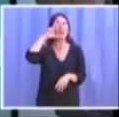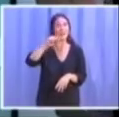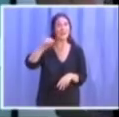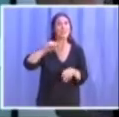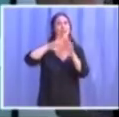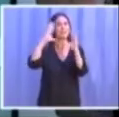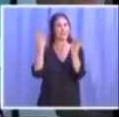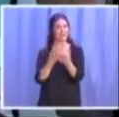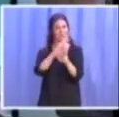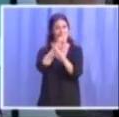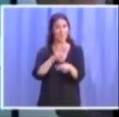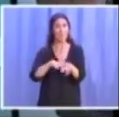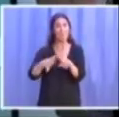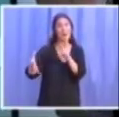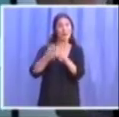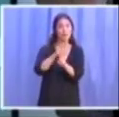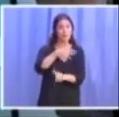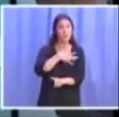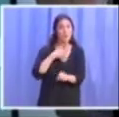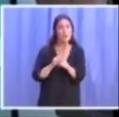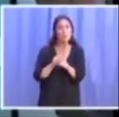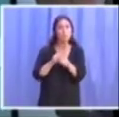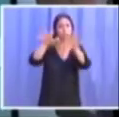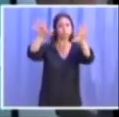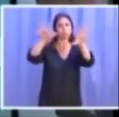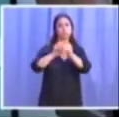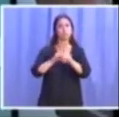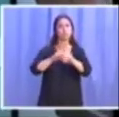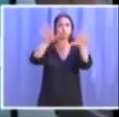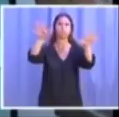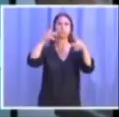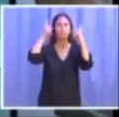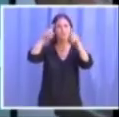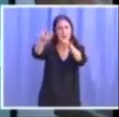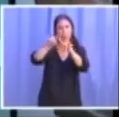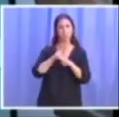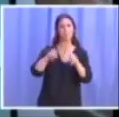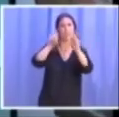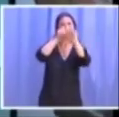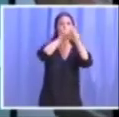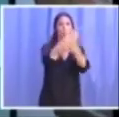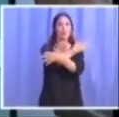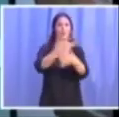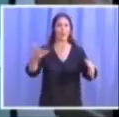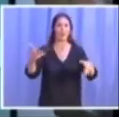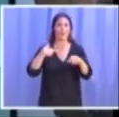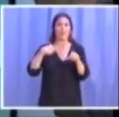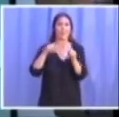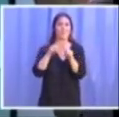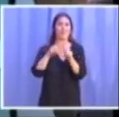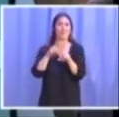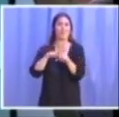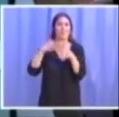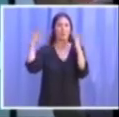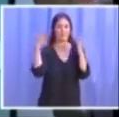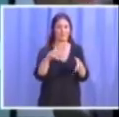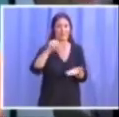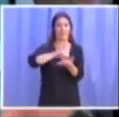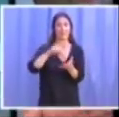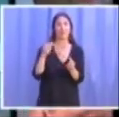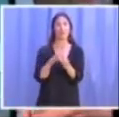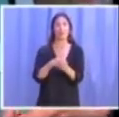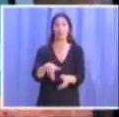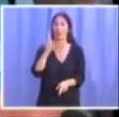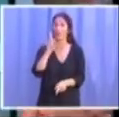internacional, para conseguir que eso se pueda extender también y podamos atraer multinacionales y empresas para localizarlas también en este sentido en Granada. Por